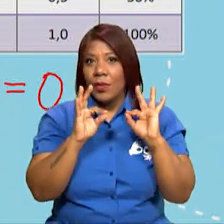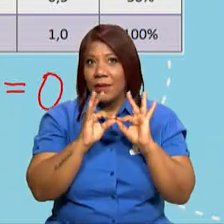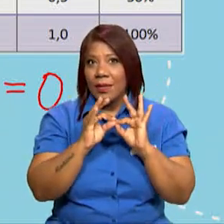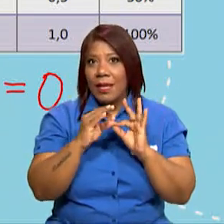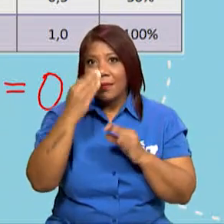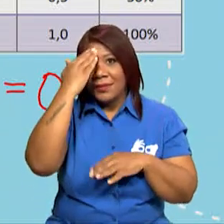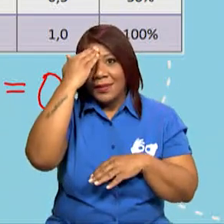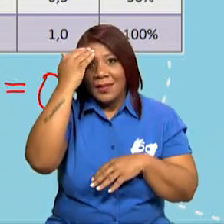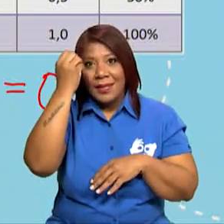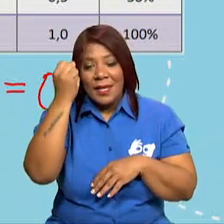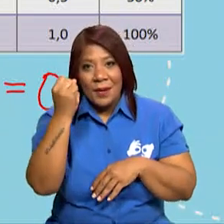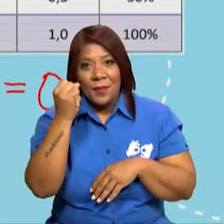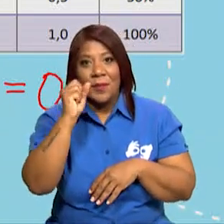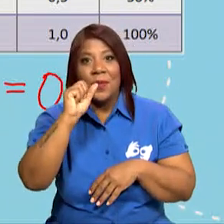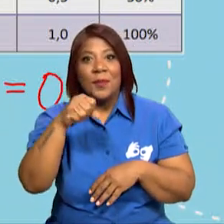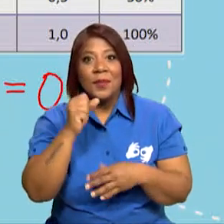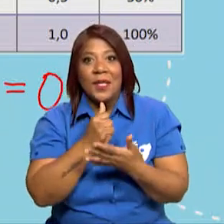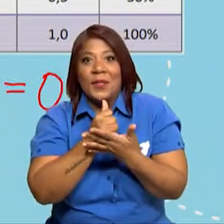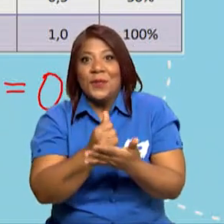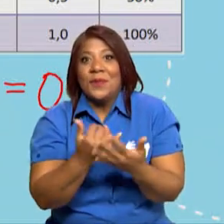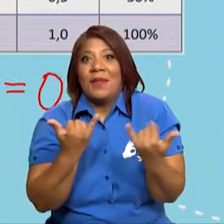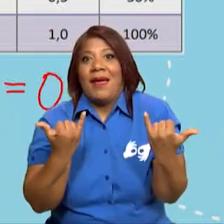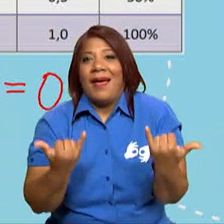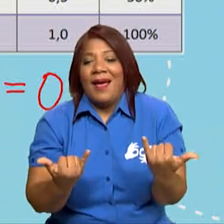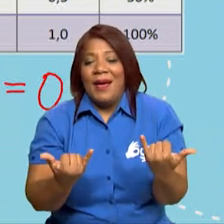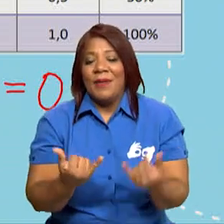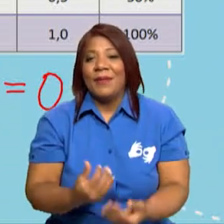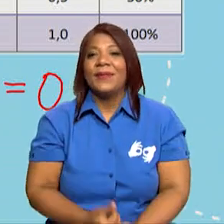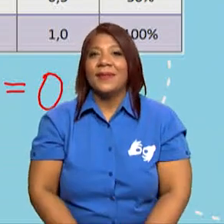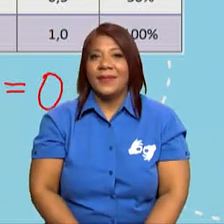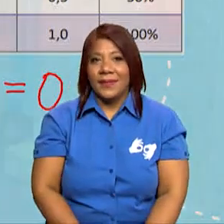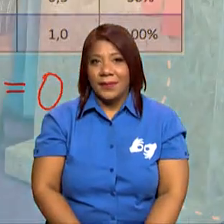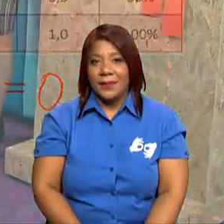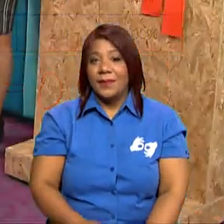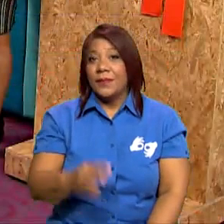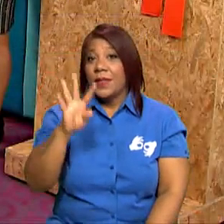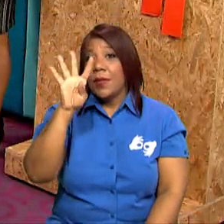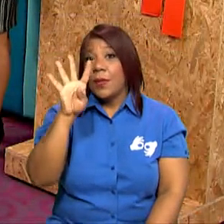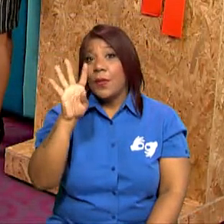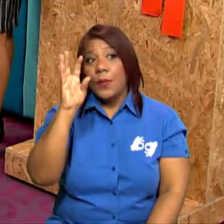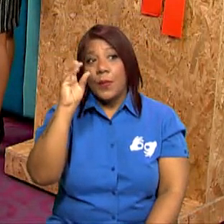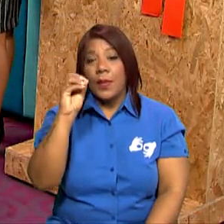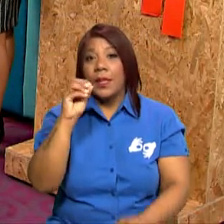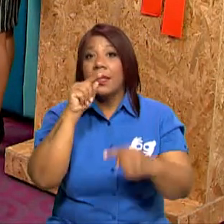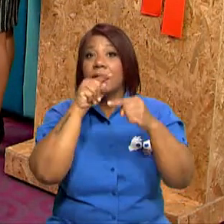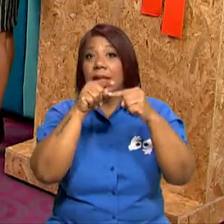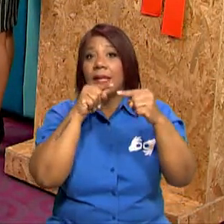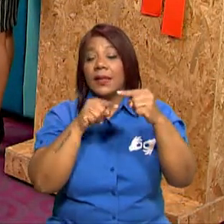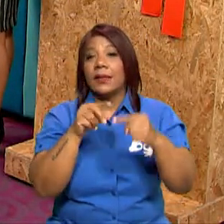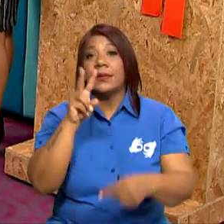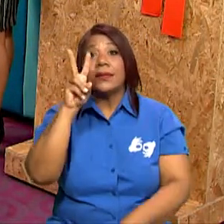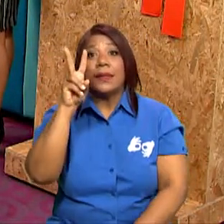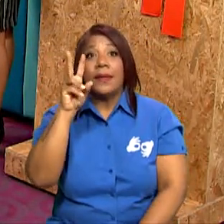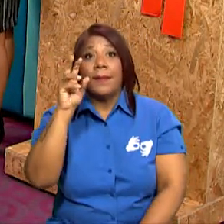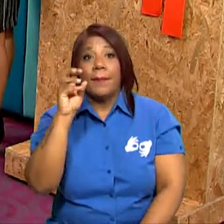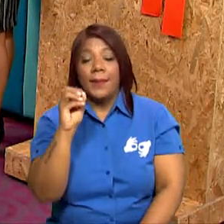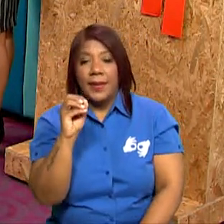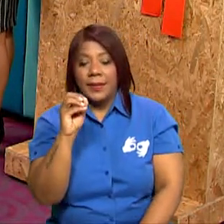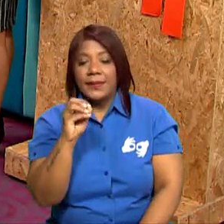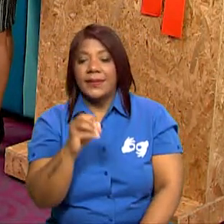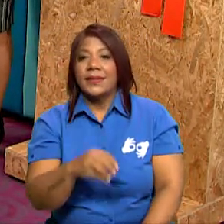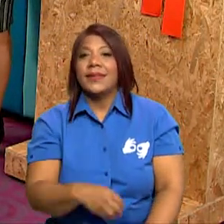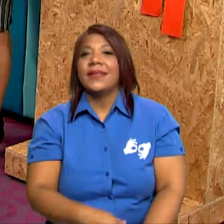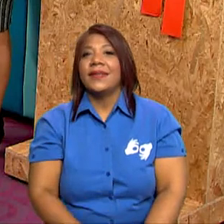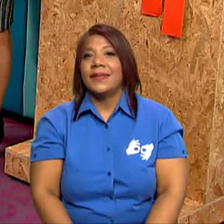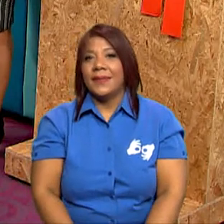del 0, le podemos colocar un 0 al 4. Ahora tengo 40 entre 20. ¡Ay, eso es fácil! ¡Es 2! Muy